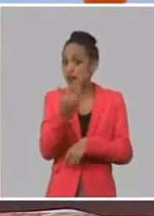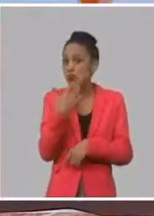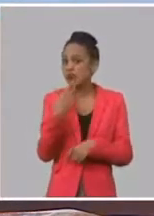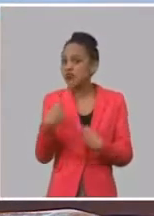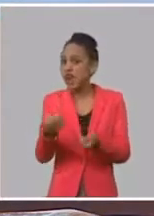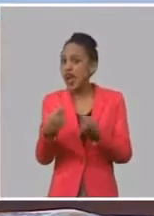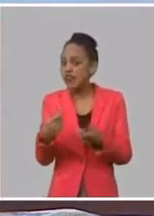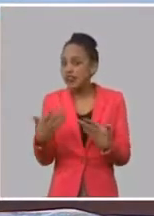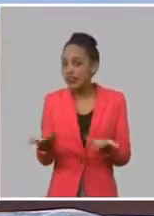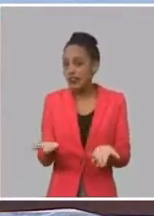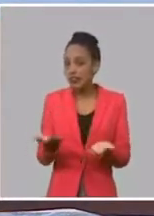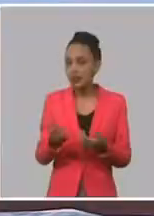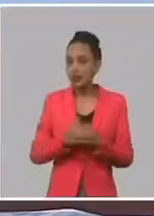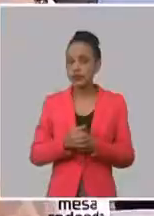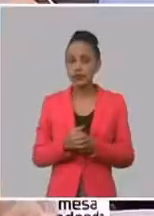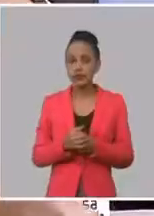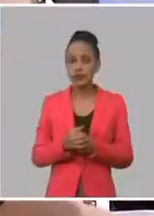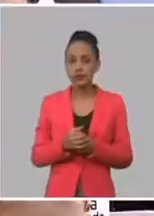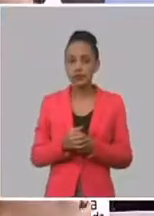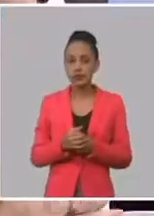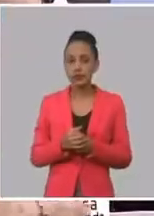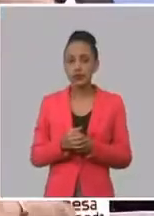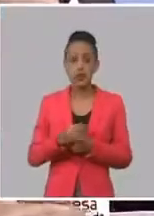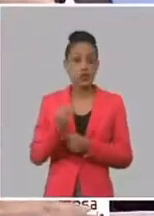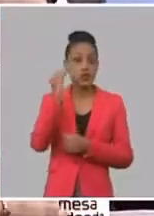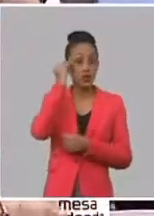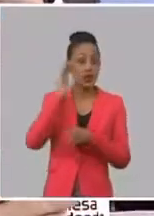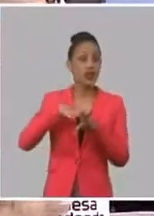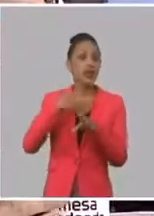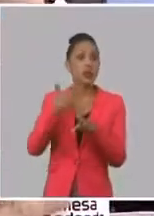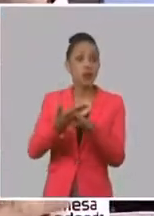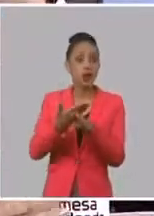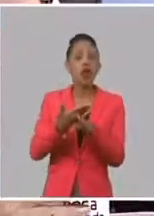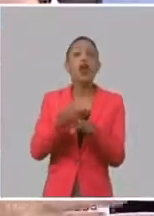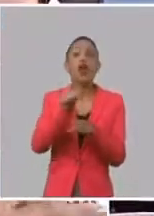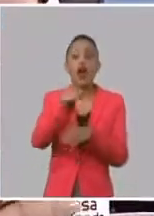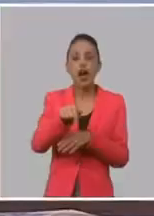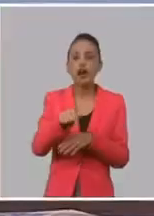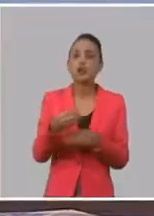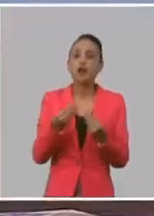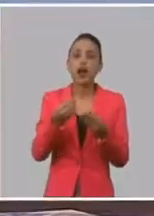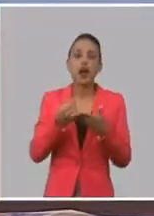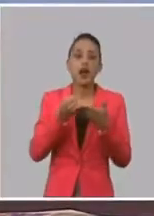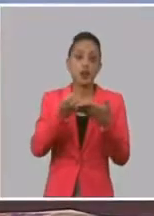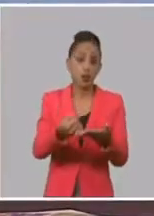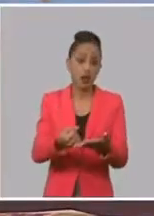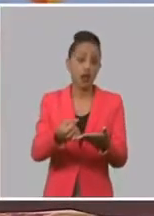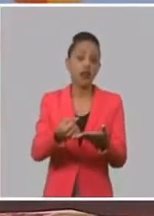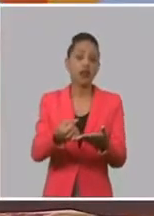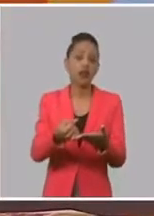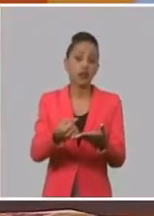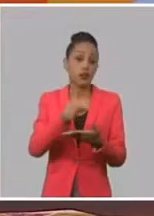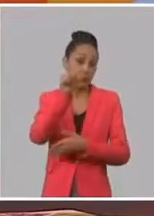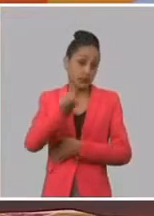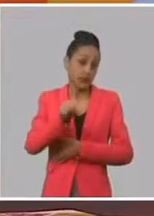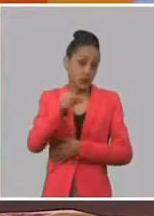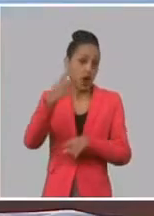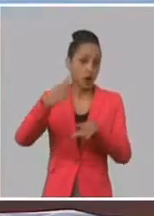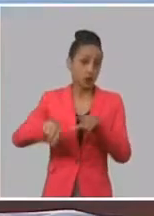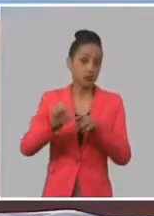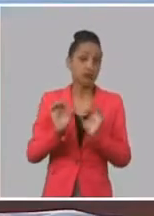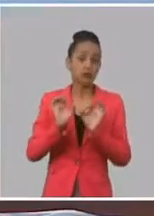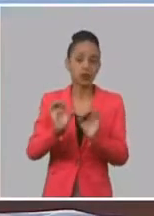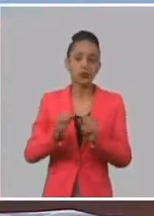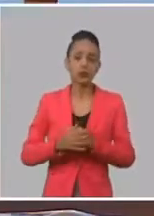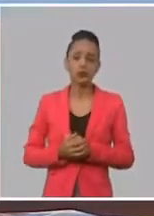usted sabe que eso va destinado a ese fin no es el mismo caso de los impuestos y en este caso el impuesto sobre